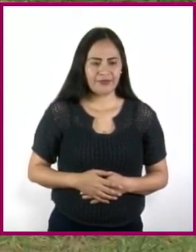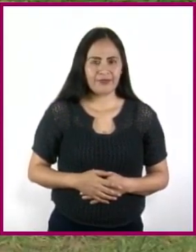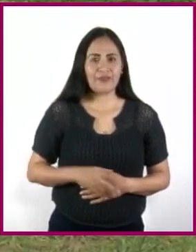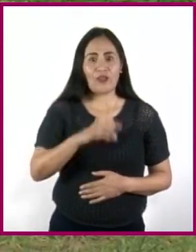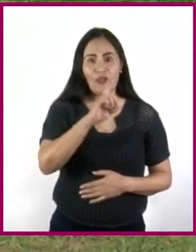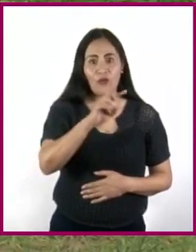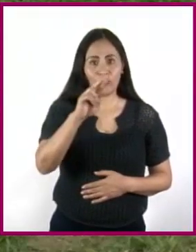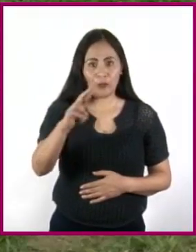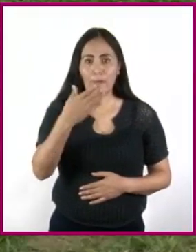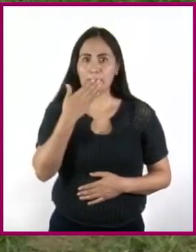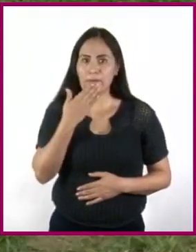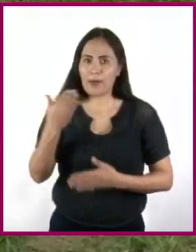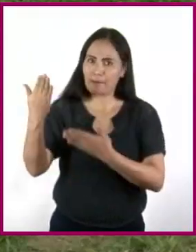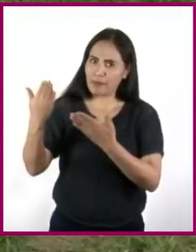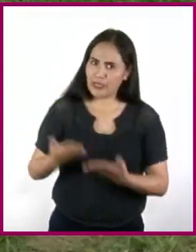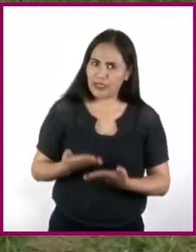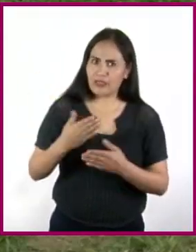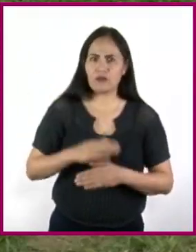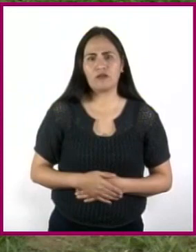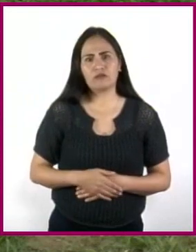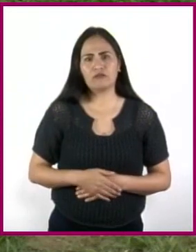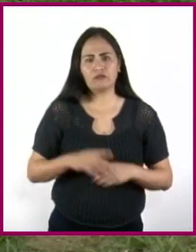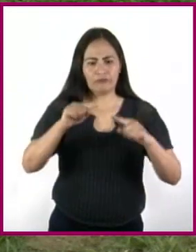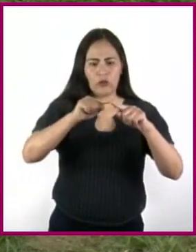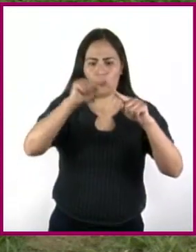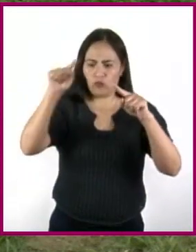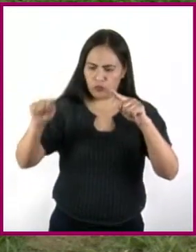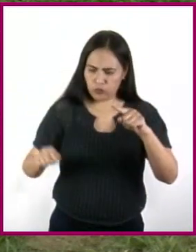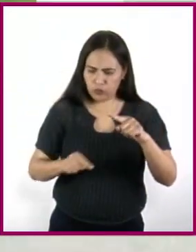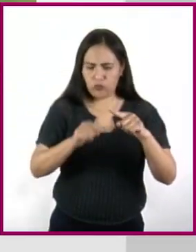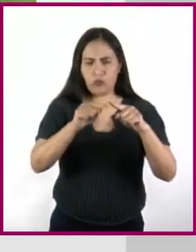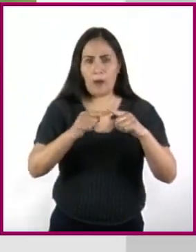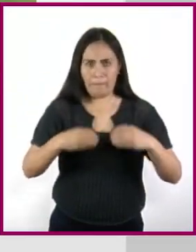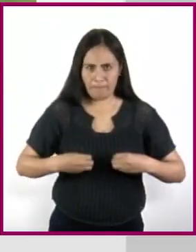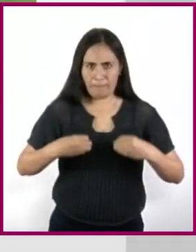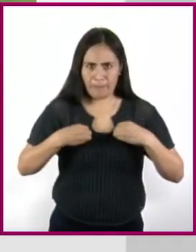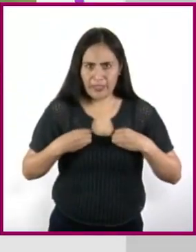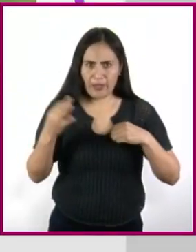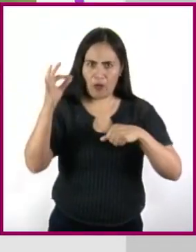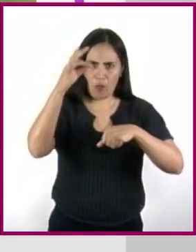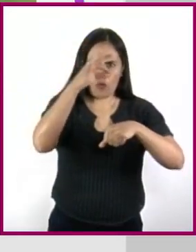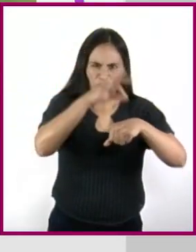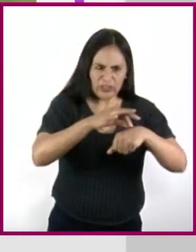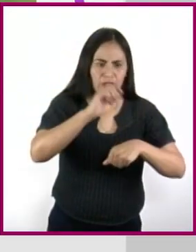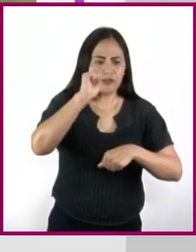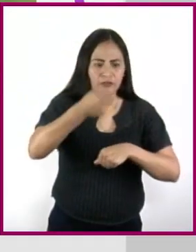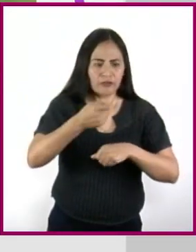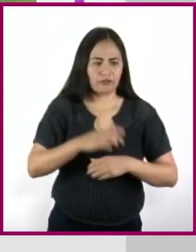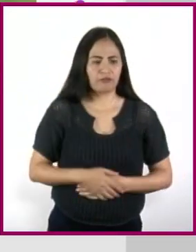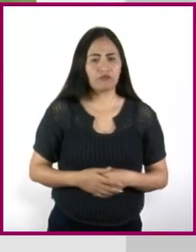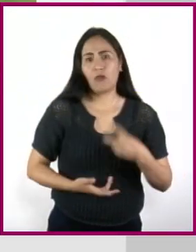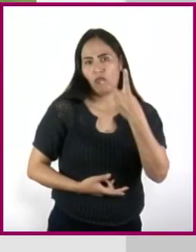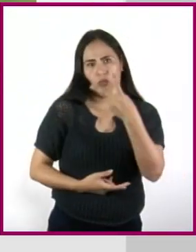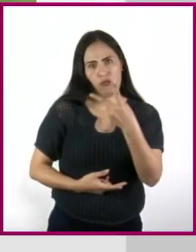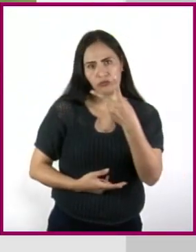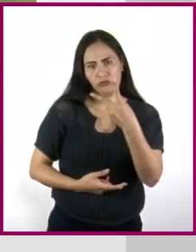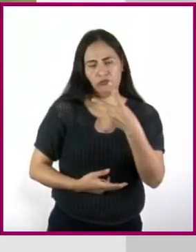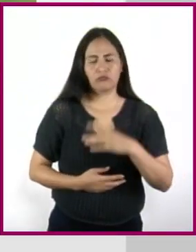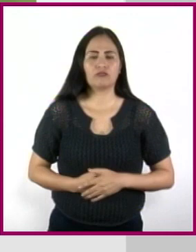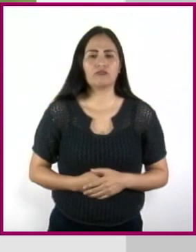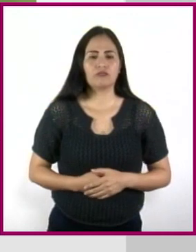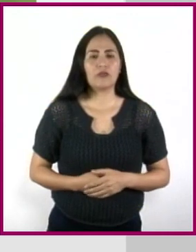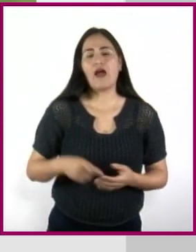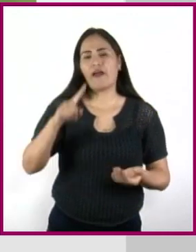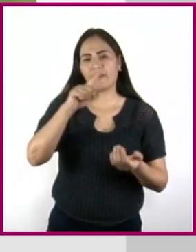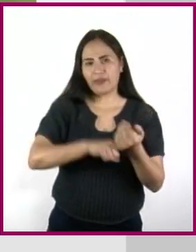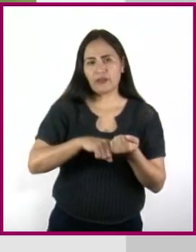Doctor, bienvenido. ¿Cuál es el ciclo de la vida de los mosquitos? El ciclo de vida se divide en dos, en una parte dentro del